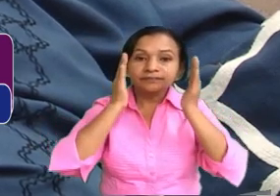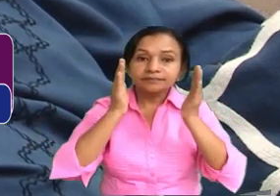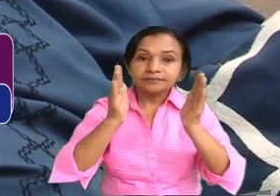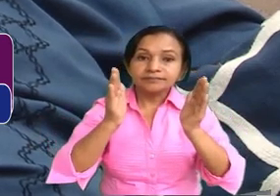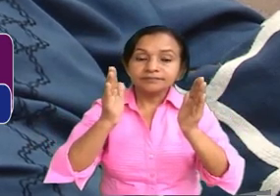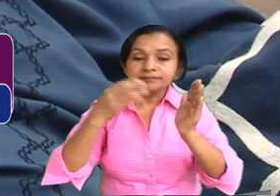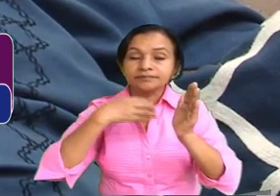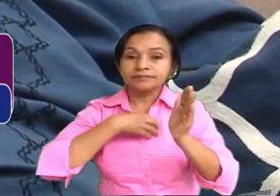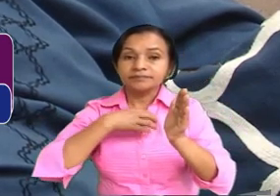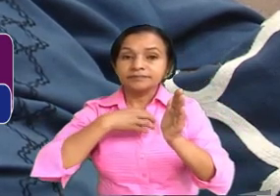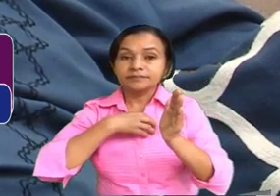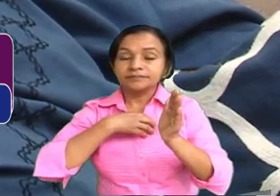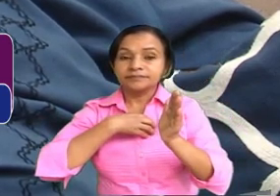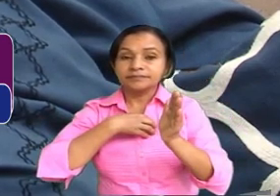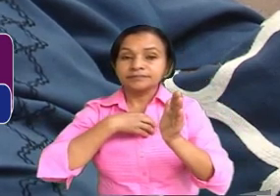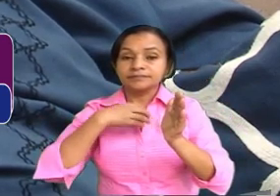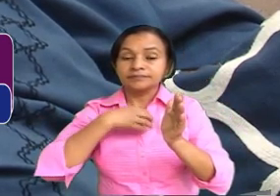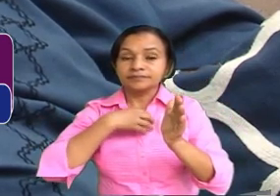su propio